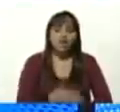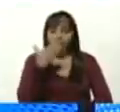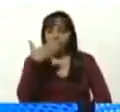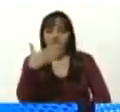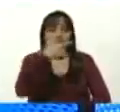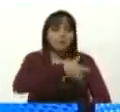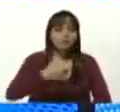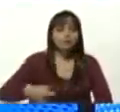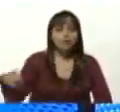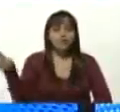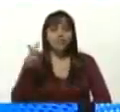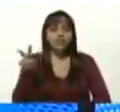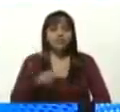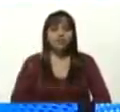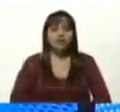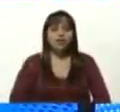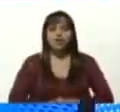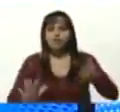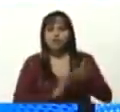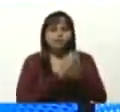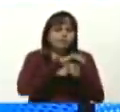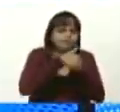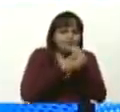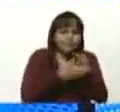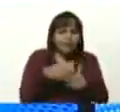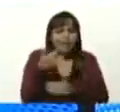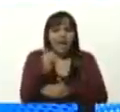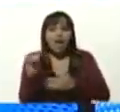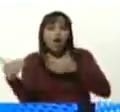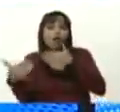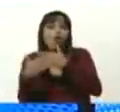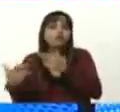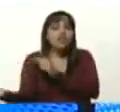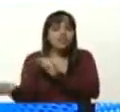venezolanas las conspiraciones que hay contra el diálogo.